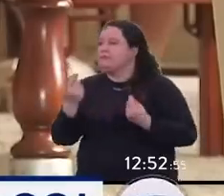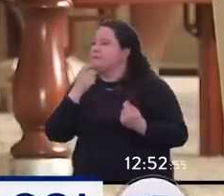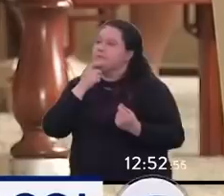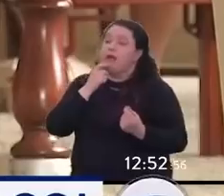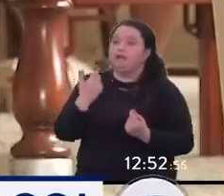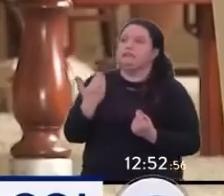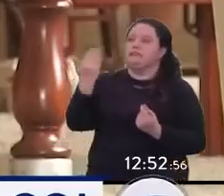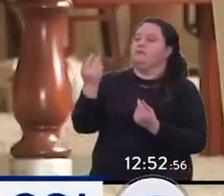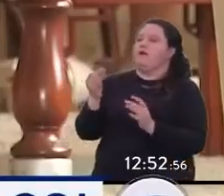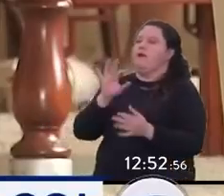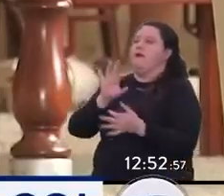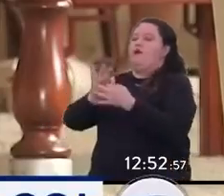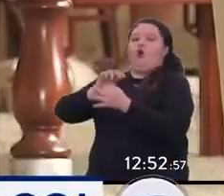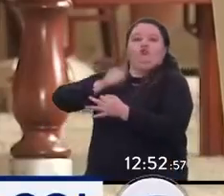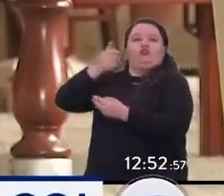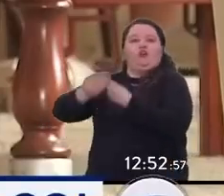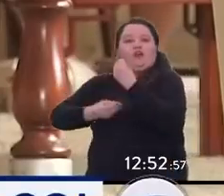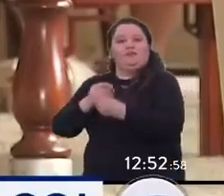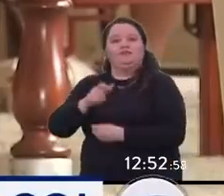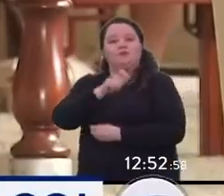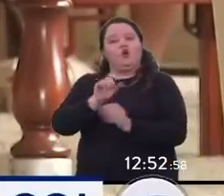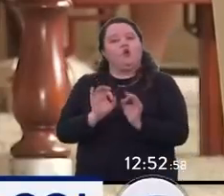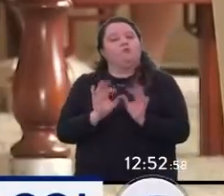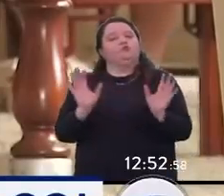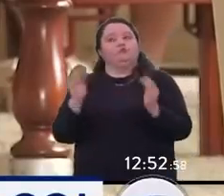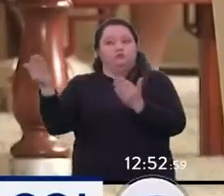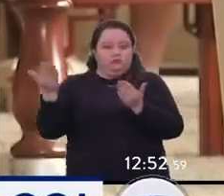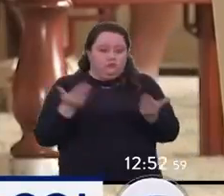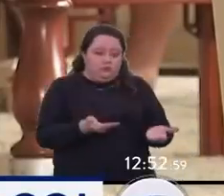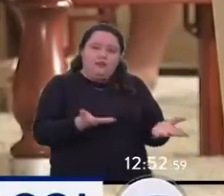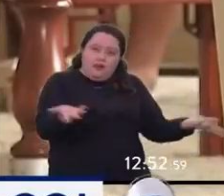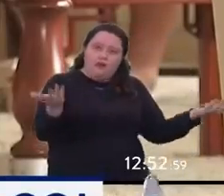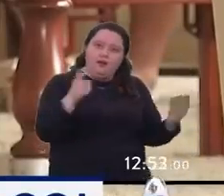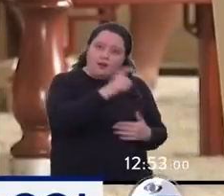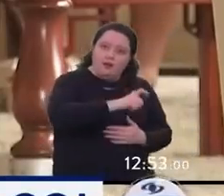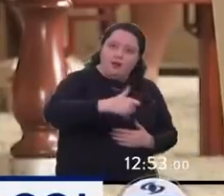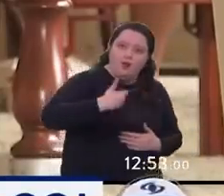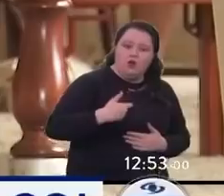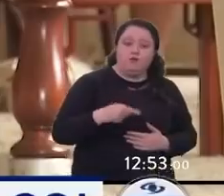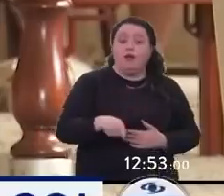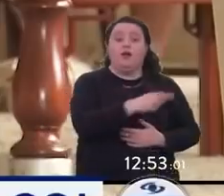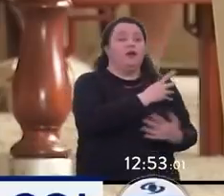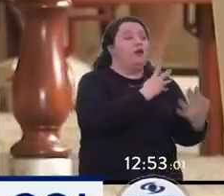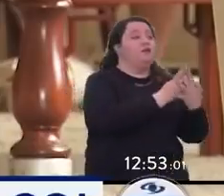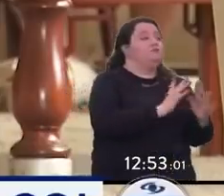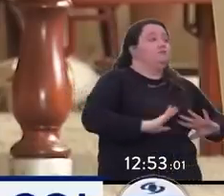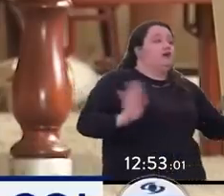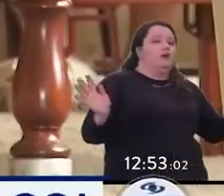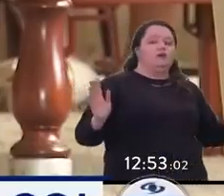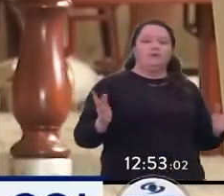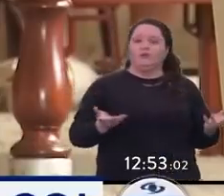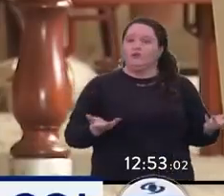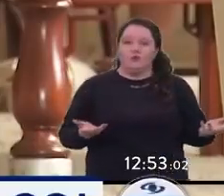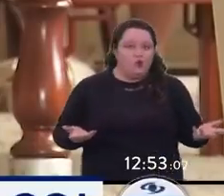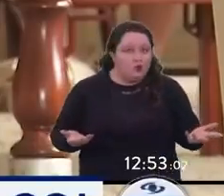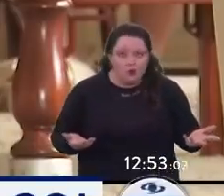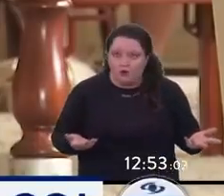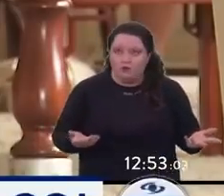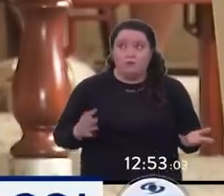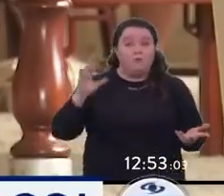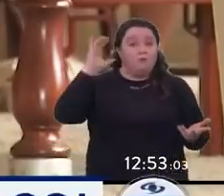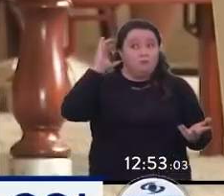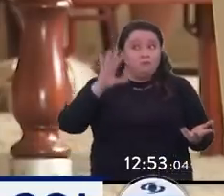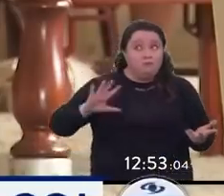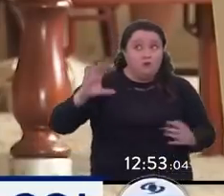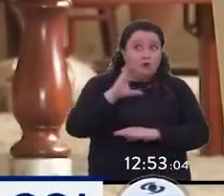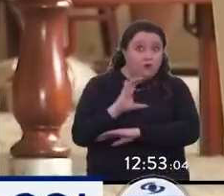le genere oportunidades a la juventud y no simplemente el encarcelamiento, ¿sí? El flagelo que hoy hay en